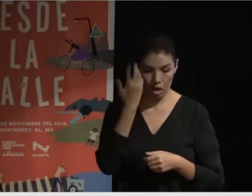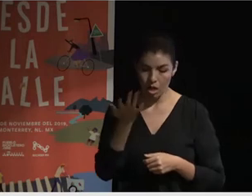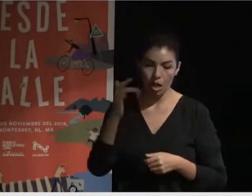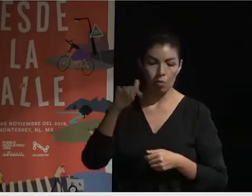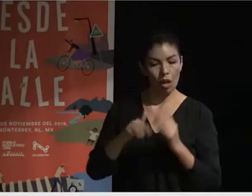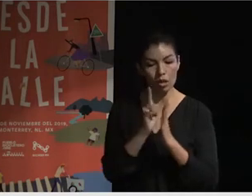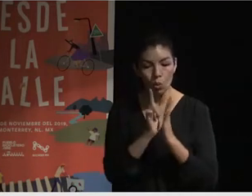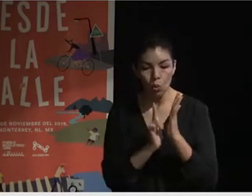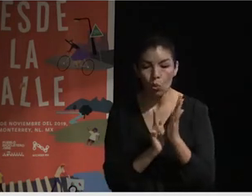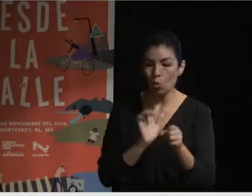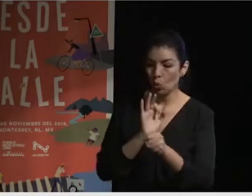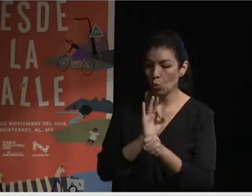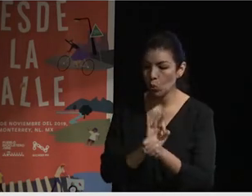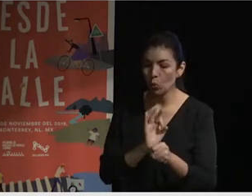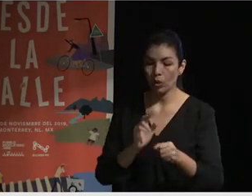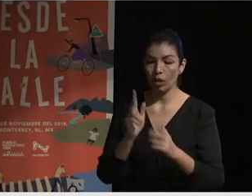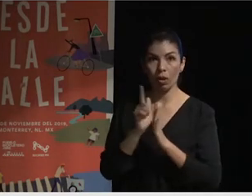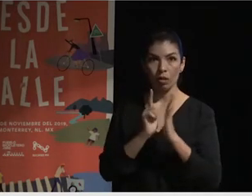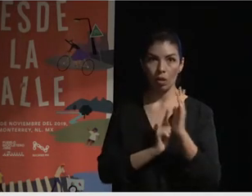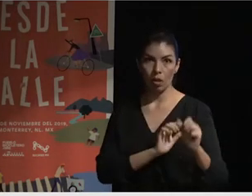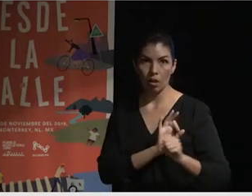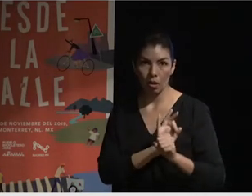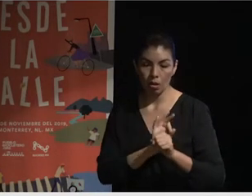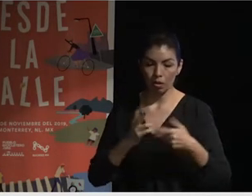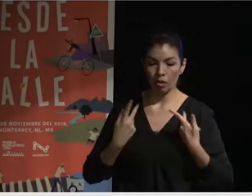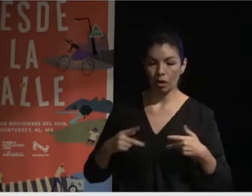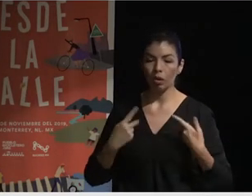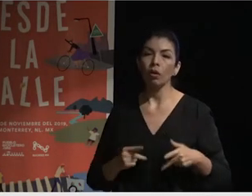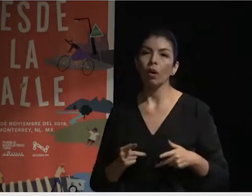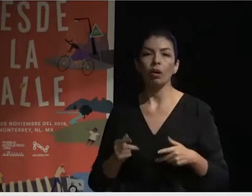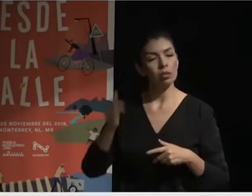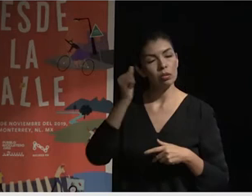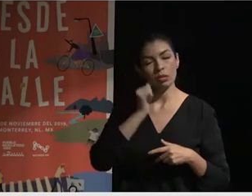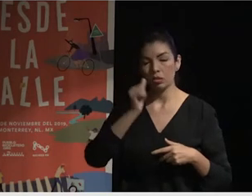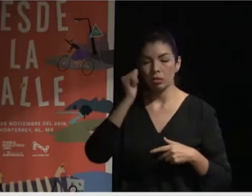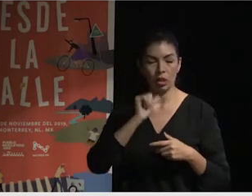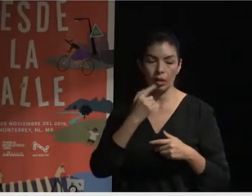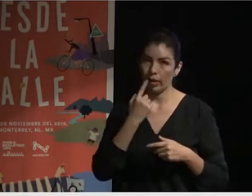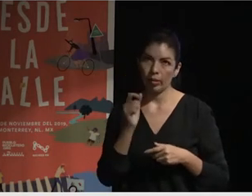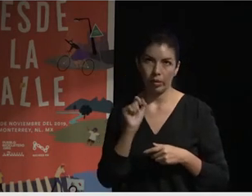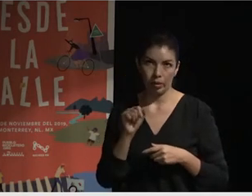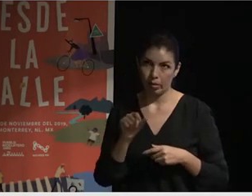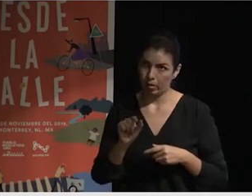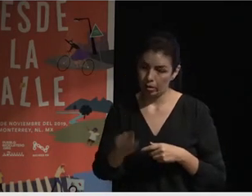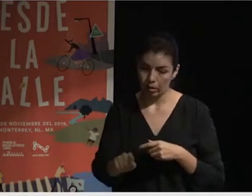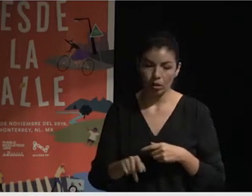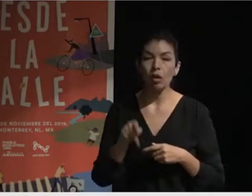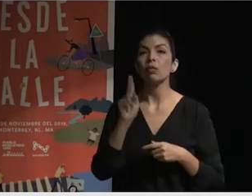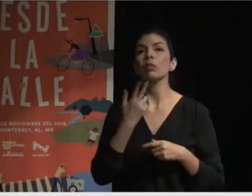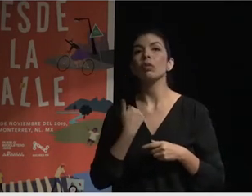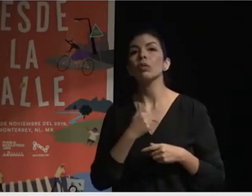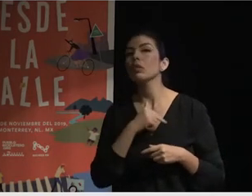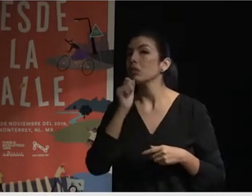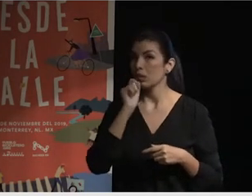en el Estado y claro que siempre hay que exigir, pero cuando hablamos de ir un poquito más radicales, yo creo que hay que ir un poco más radicales en el